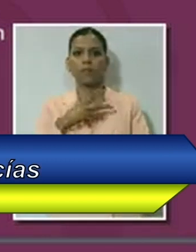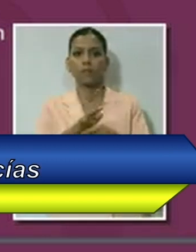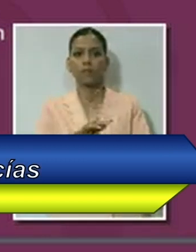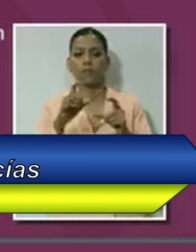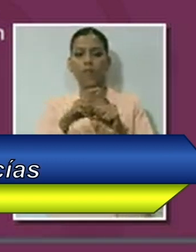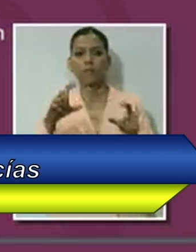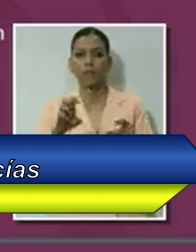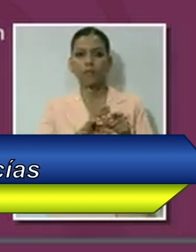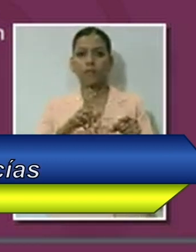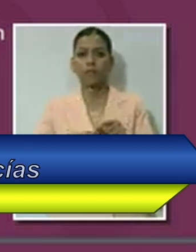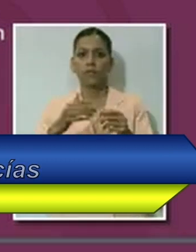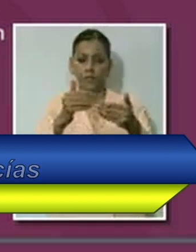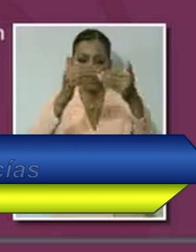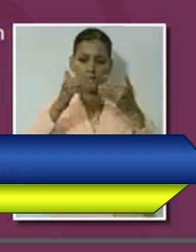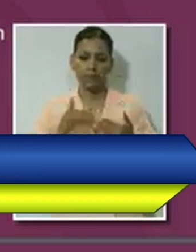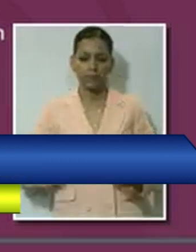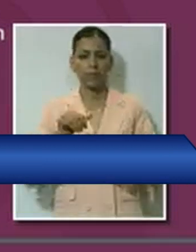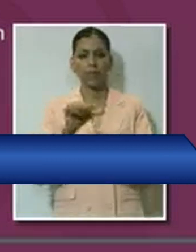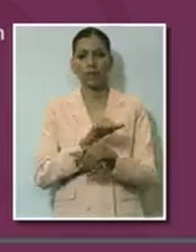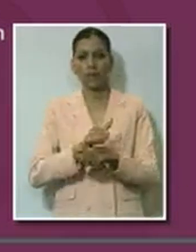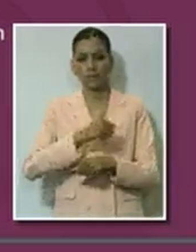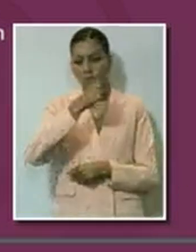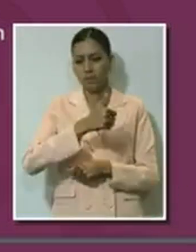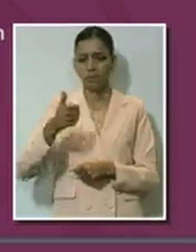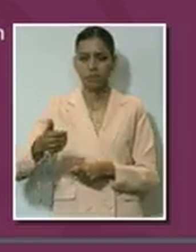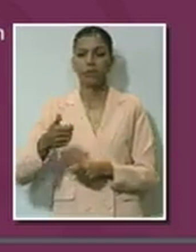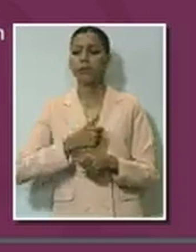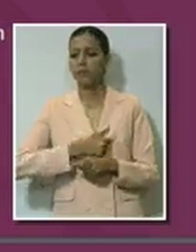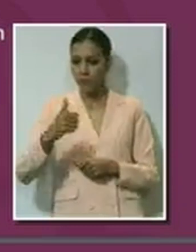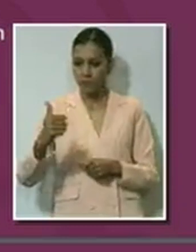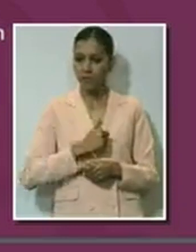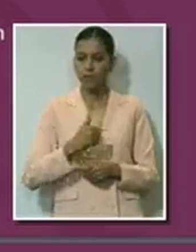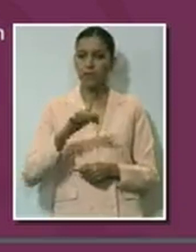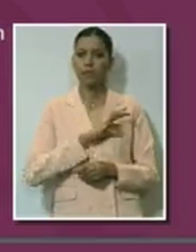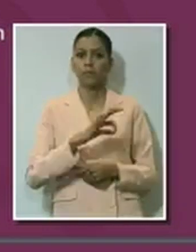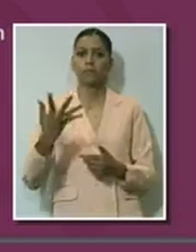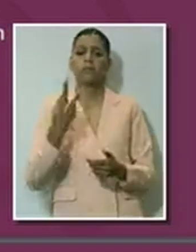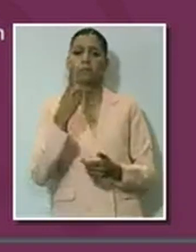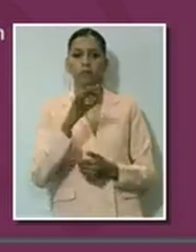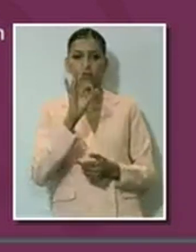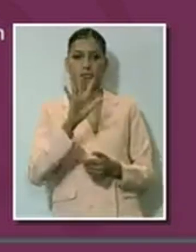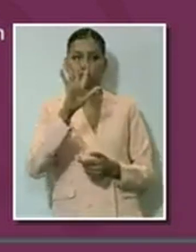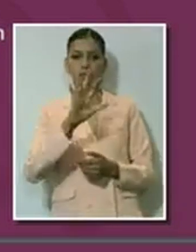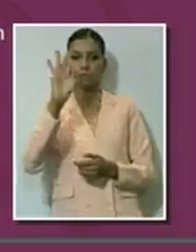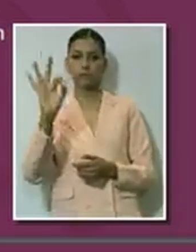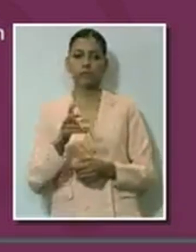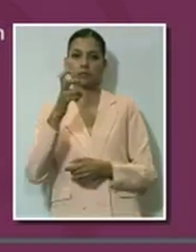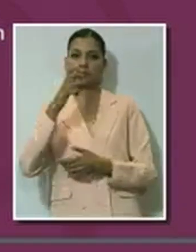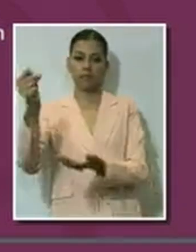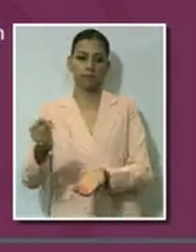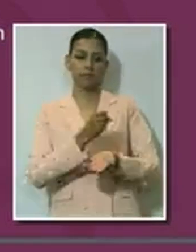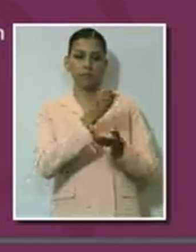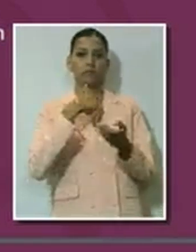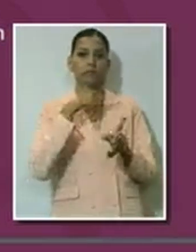un engomado especial en el exterior de la unidad, que por cada viaje realizado pudieran aportar el 1.5% que iría a este fondo del que